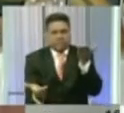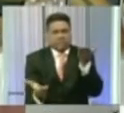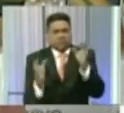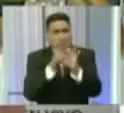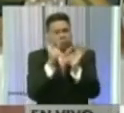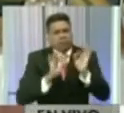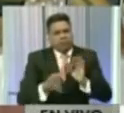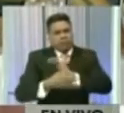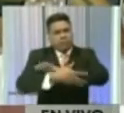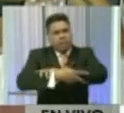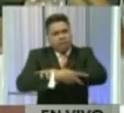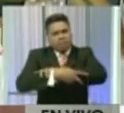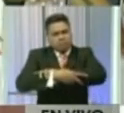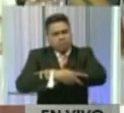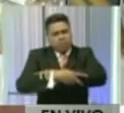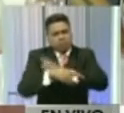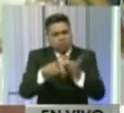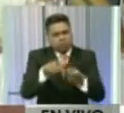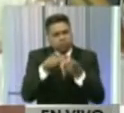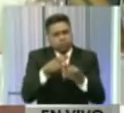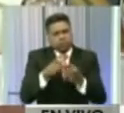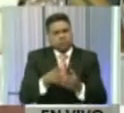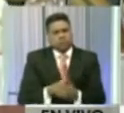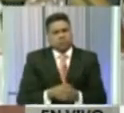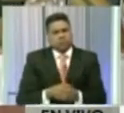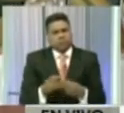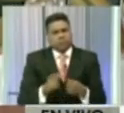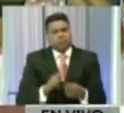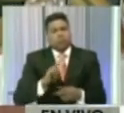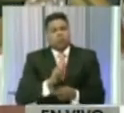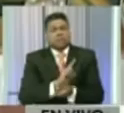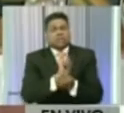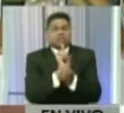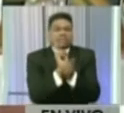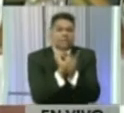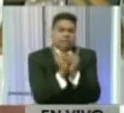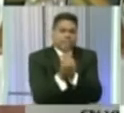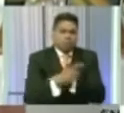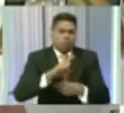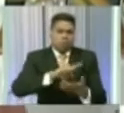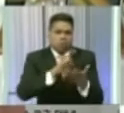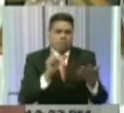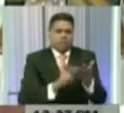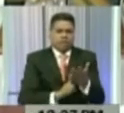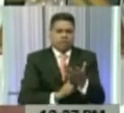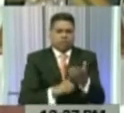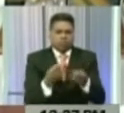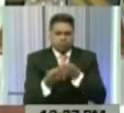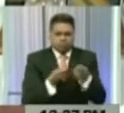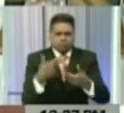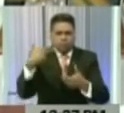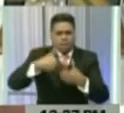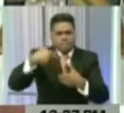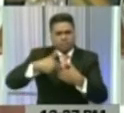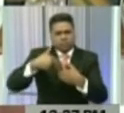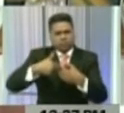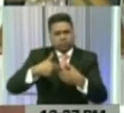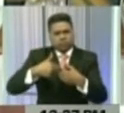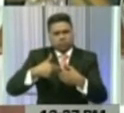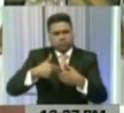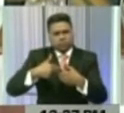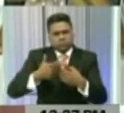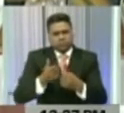tributaria y logró romper el dominio absoluto que tenía el petróleo en el presupuesto.